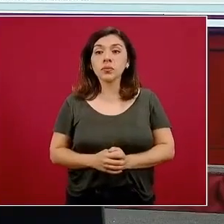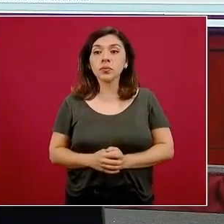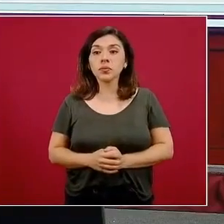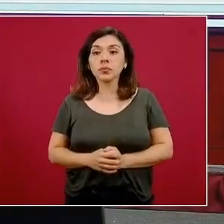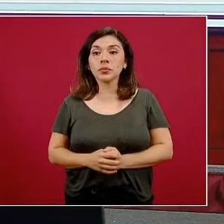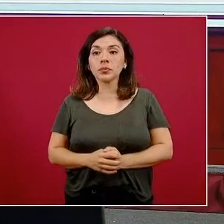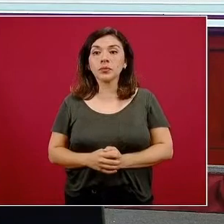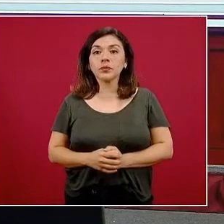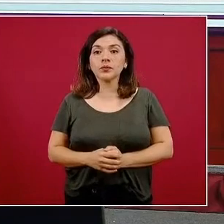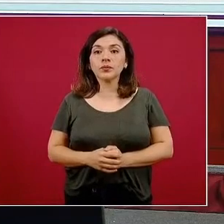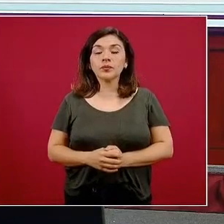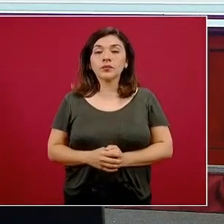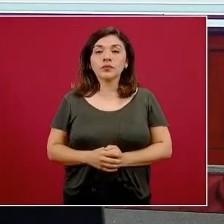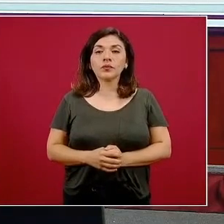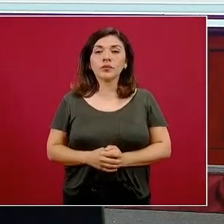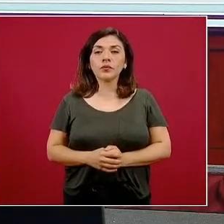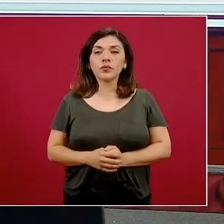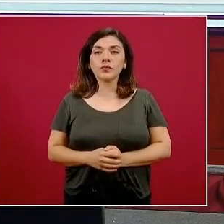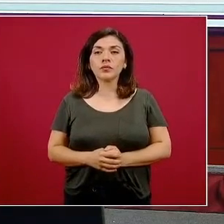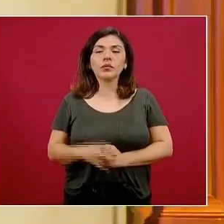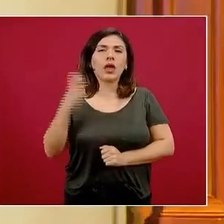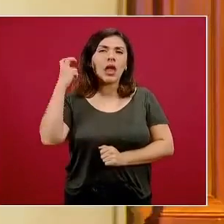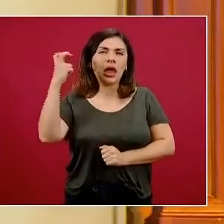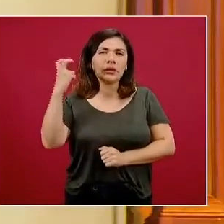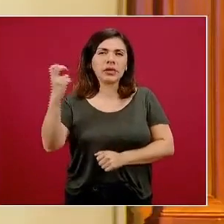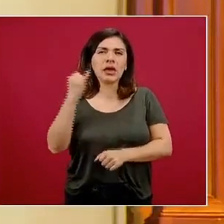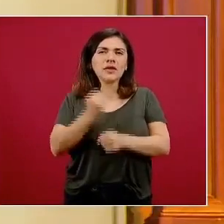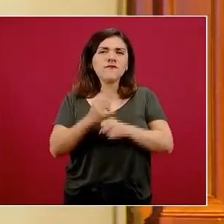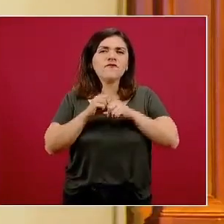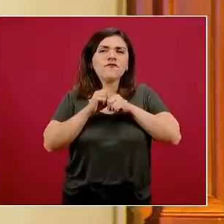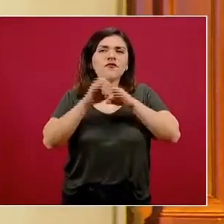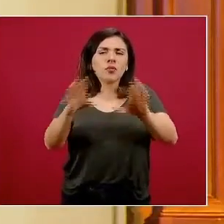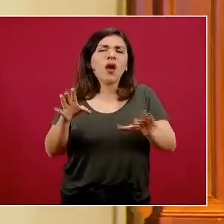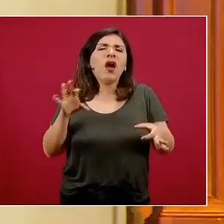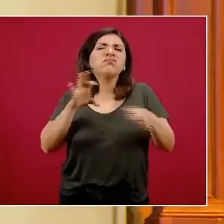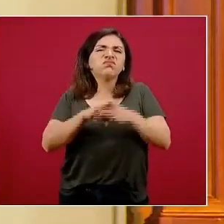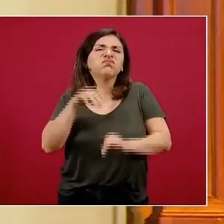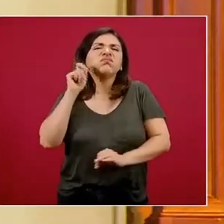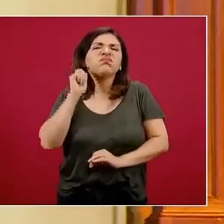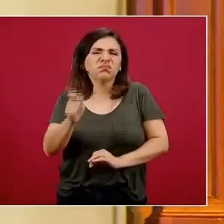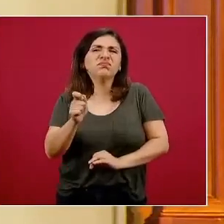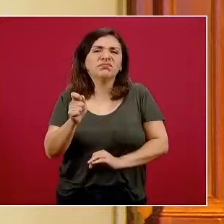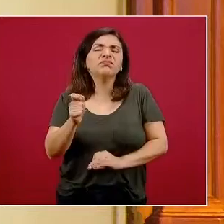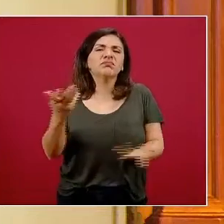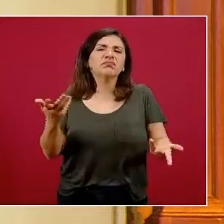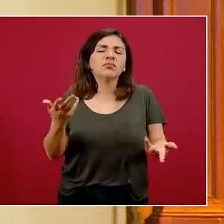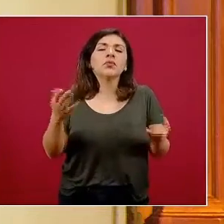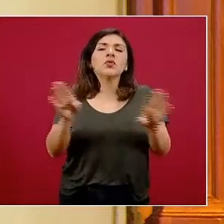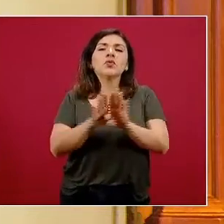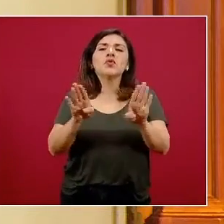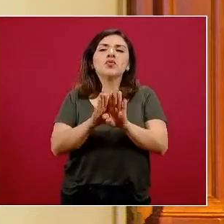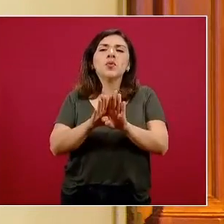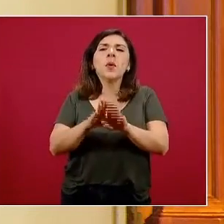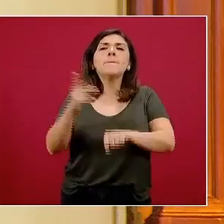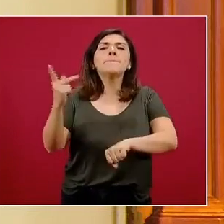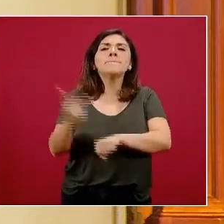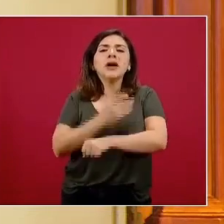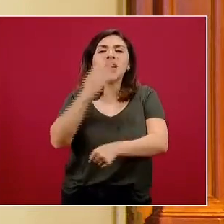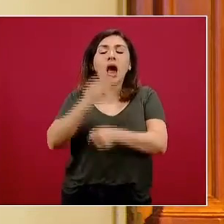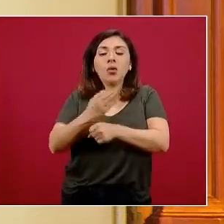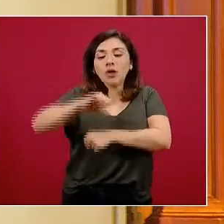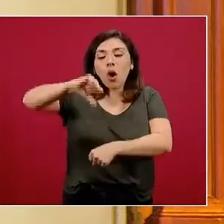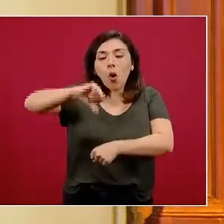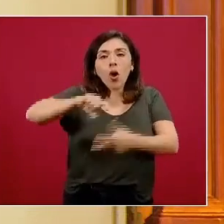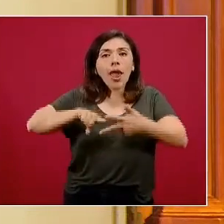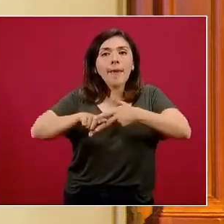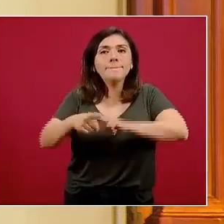siguiente diapositiva, información que tiene que ver o está relacionada precisamente a lo que estamos iniciando el día de